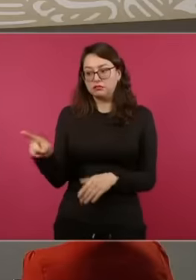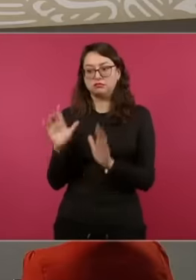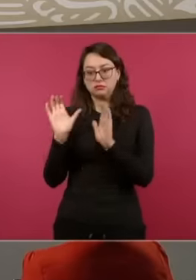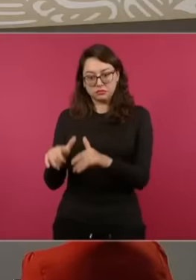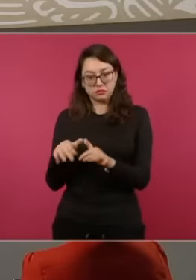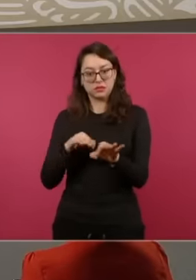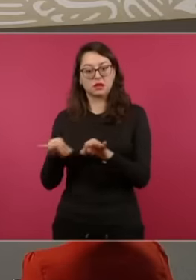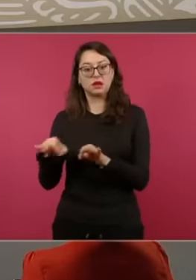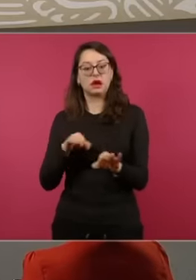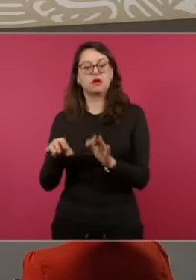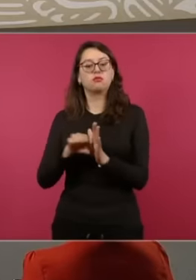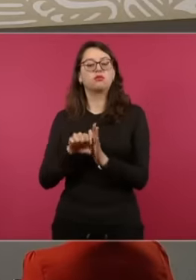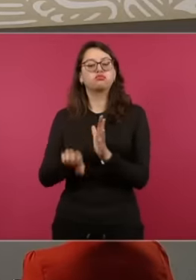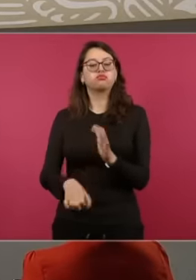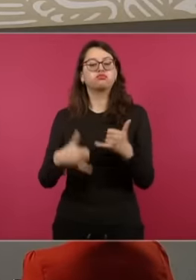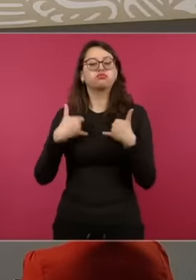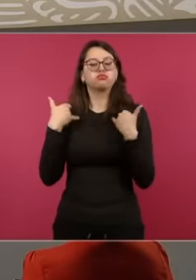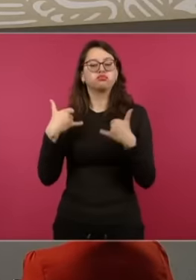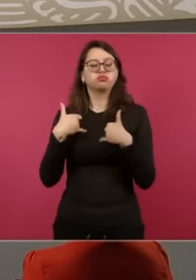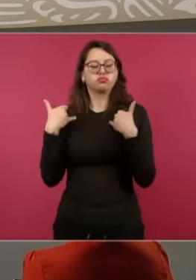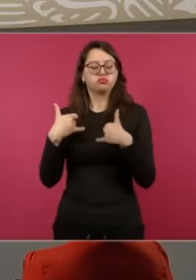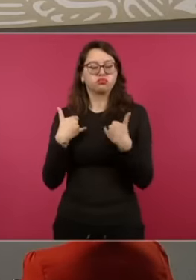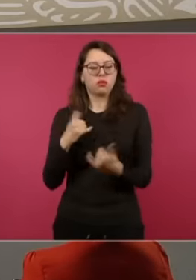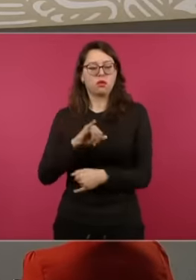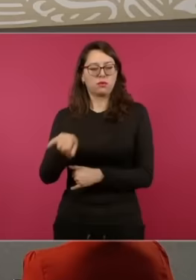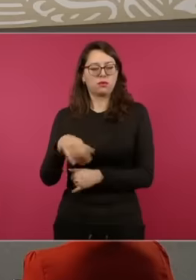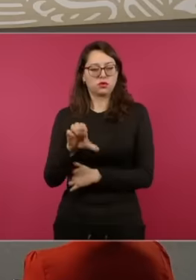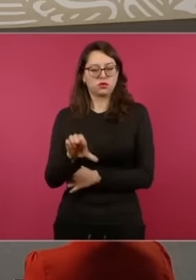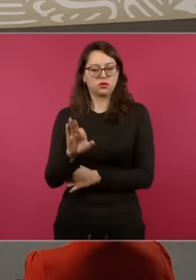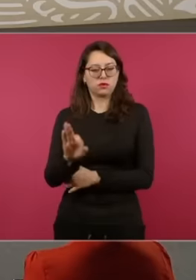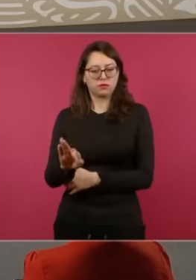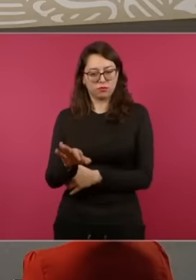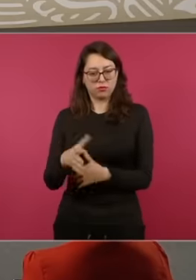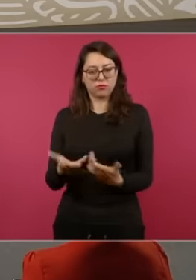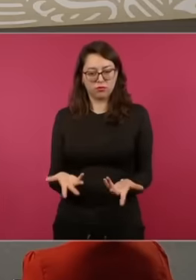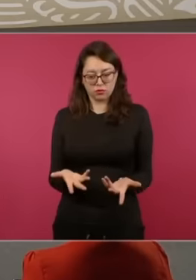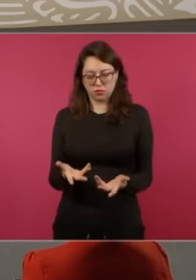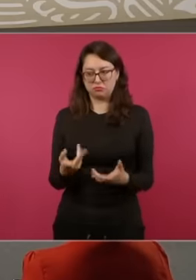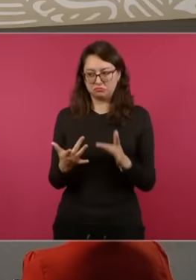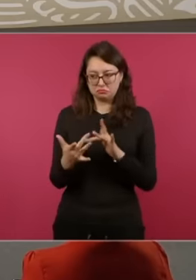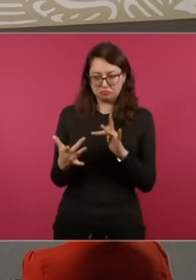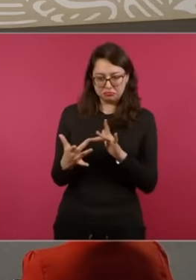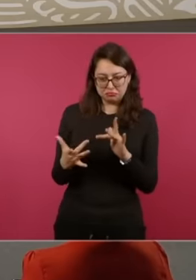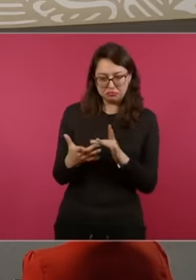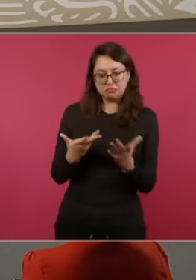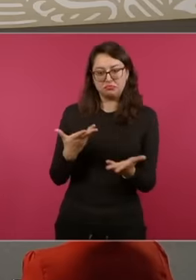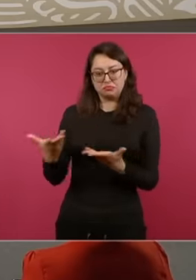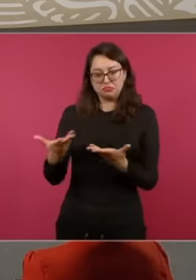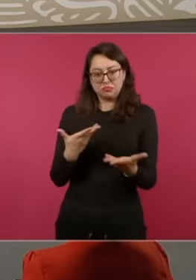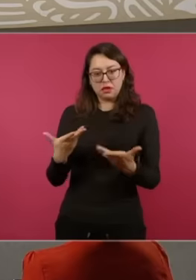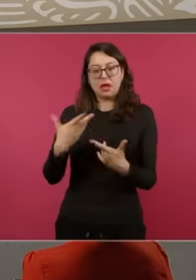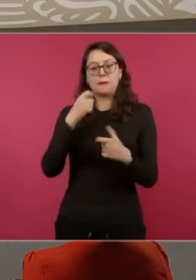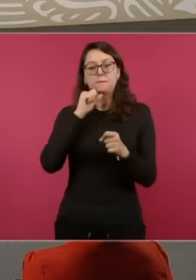parecido lo que queremos hacer. Hay otra, una